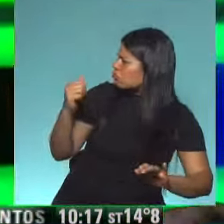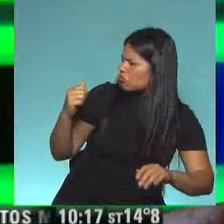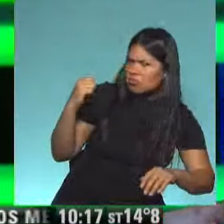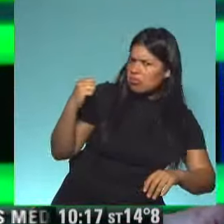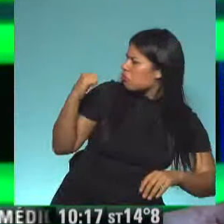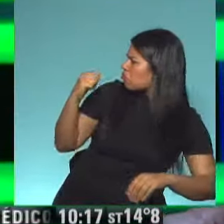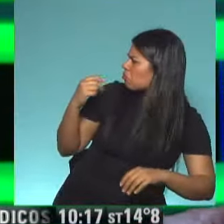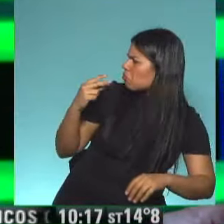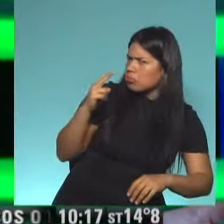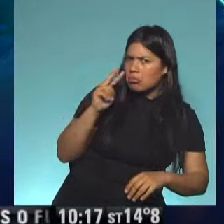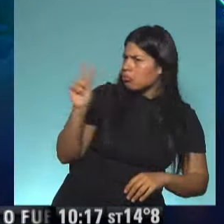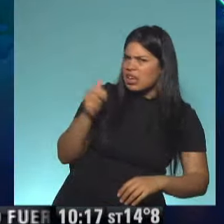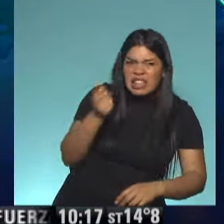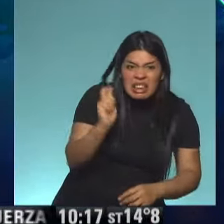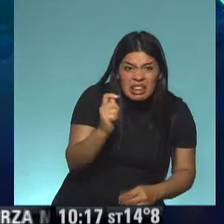ve. Es un misterio.